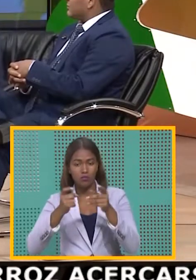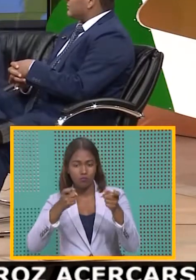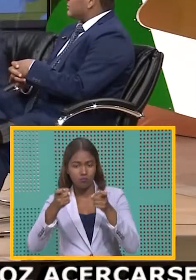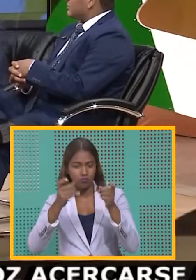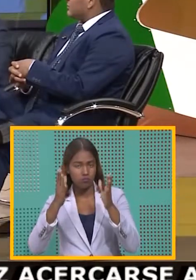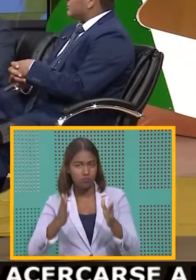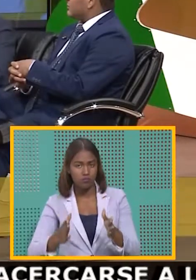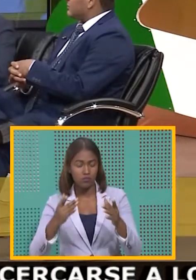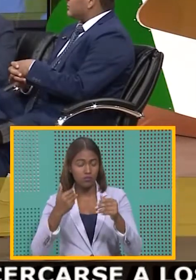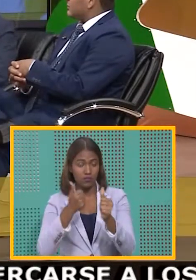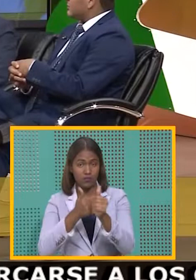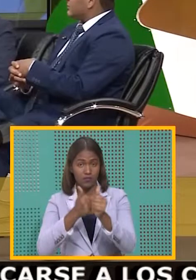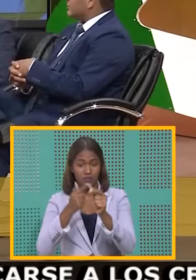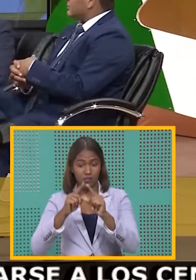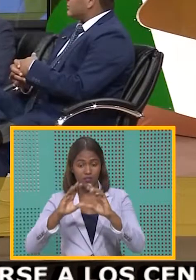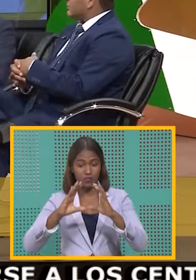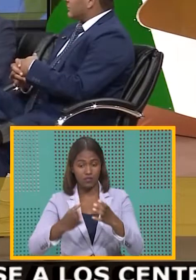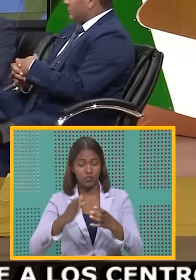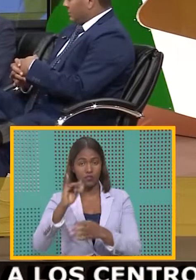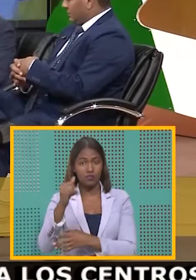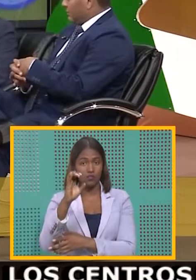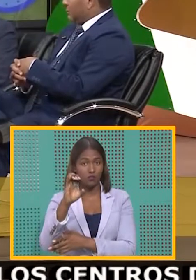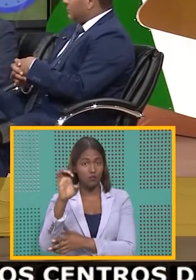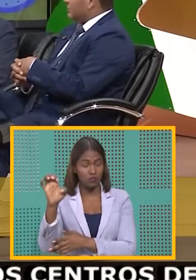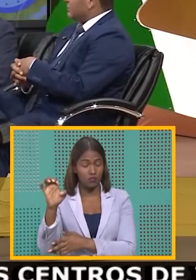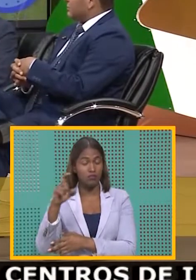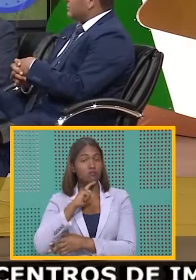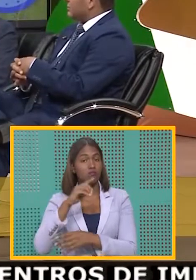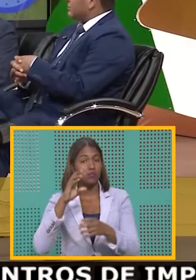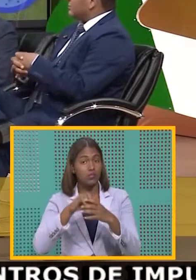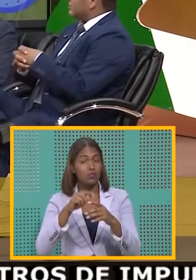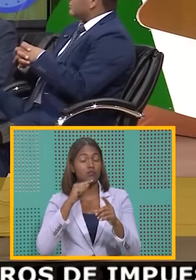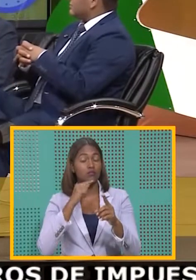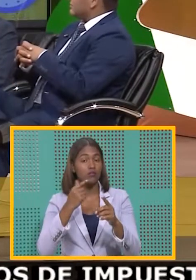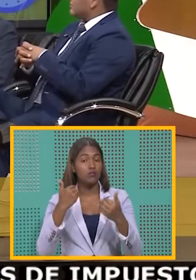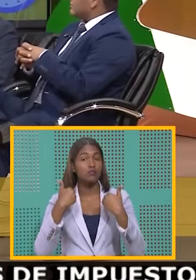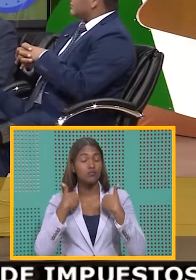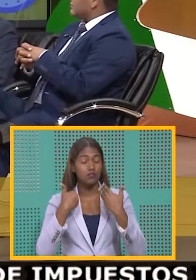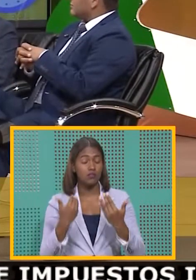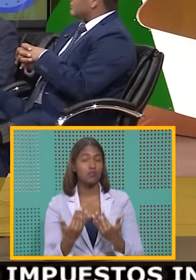administración de la Junta Central Electoral es un fenómeno